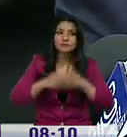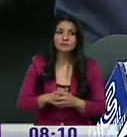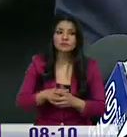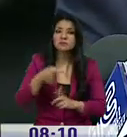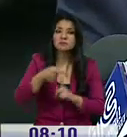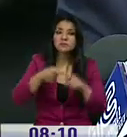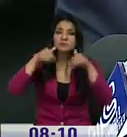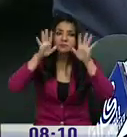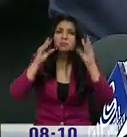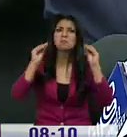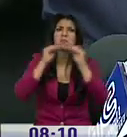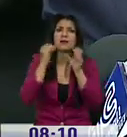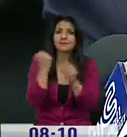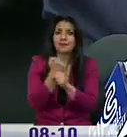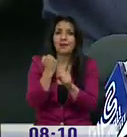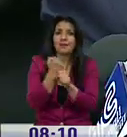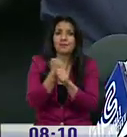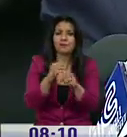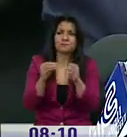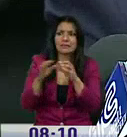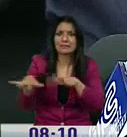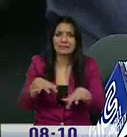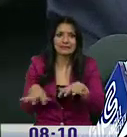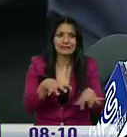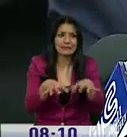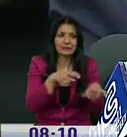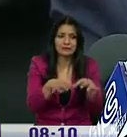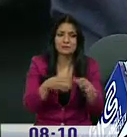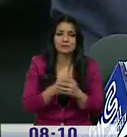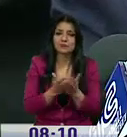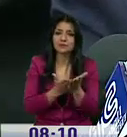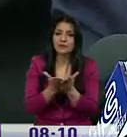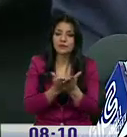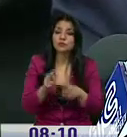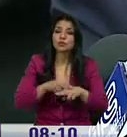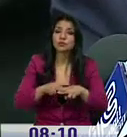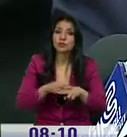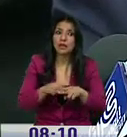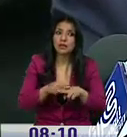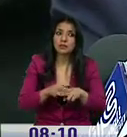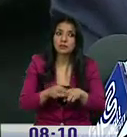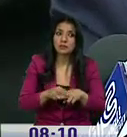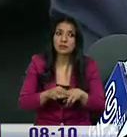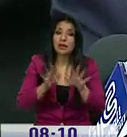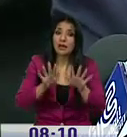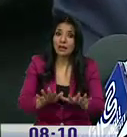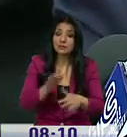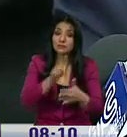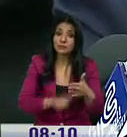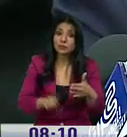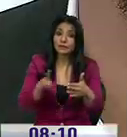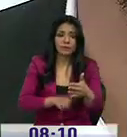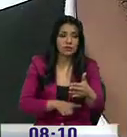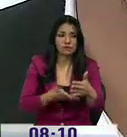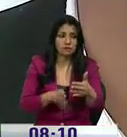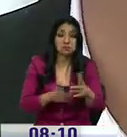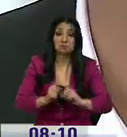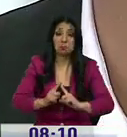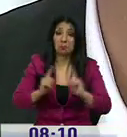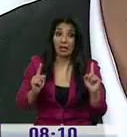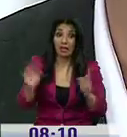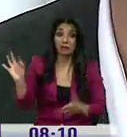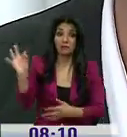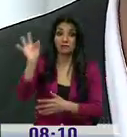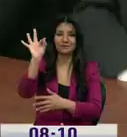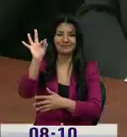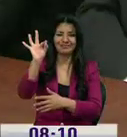mes en el cual nosotros tenemos más trabajo, el servicio de taxis no estará dentro del Hoy No Circula. Sin embargo, a decir